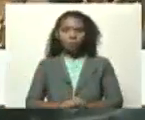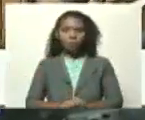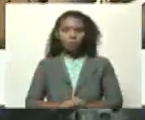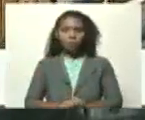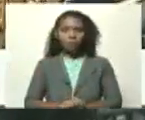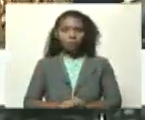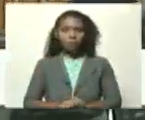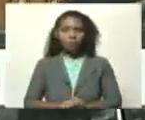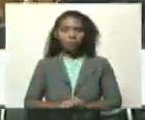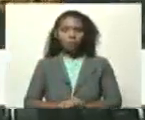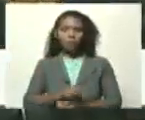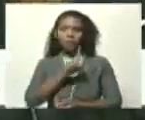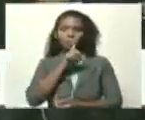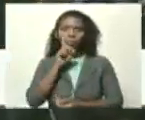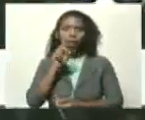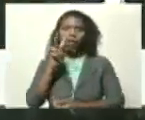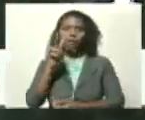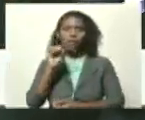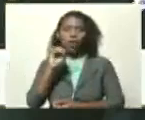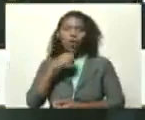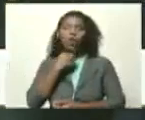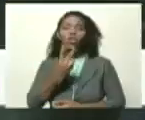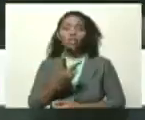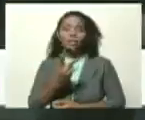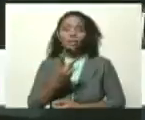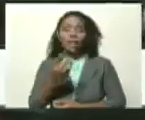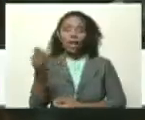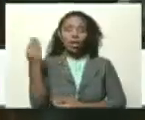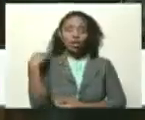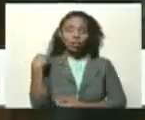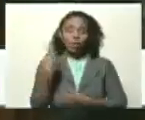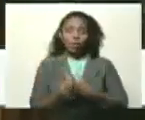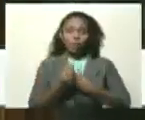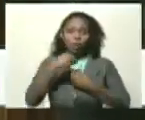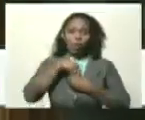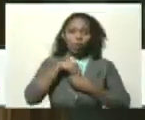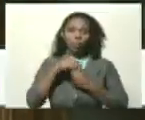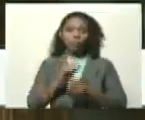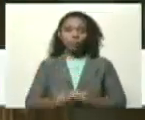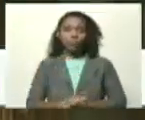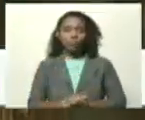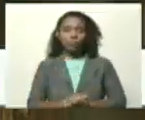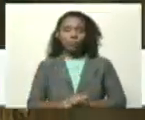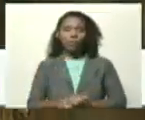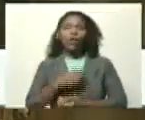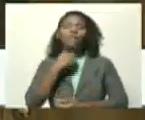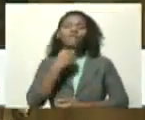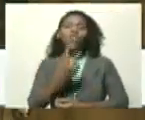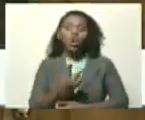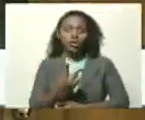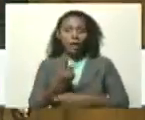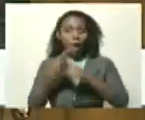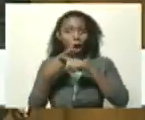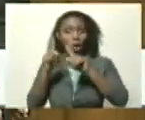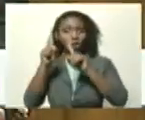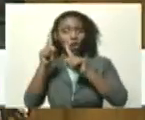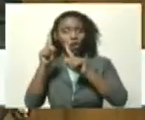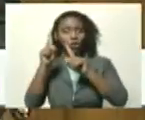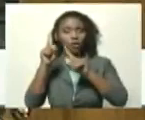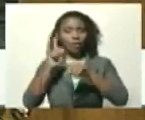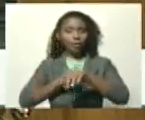llama Voces. Hay voces que nos llaman desde adentro. Voces que en otros tiempos nos